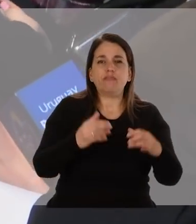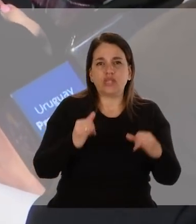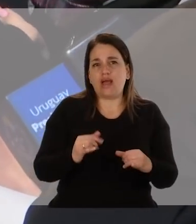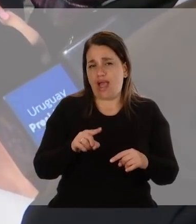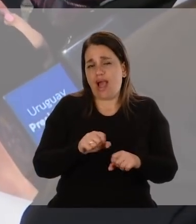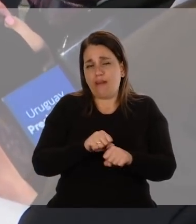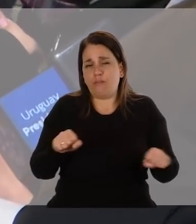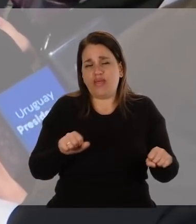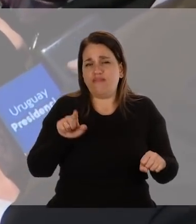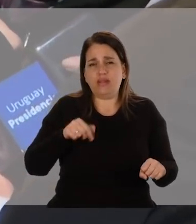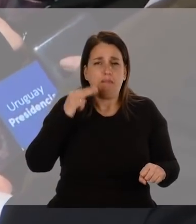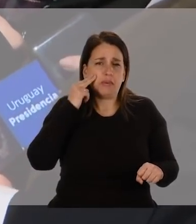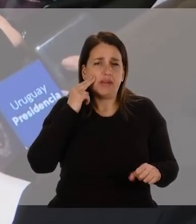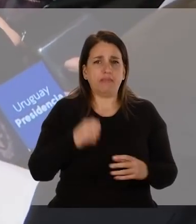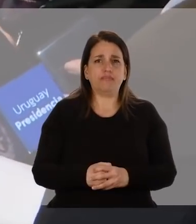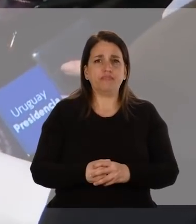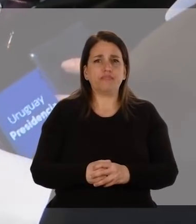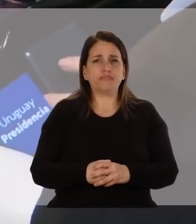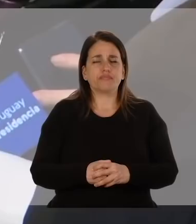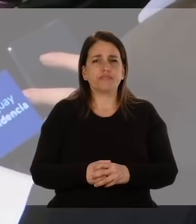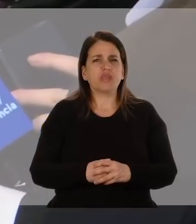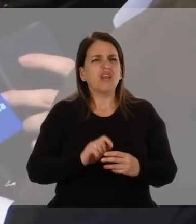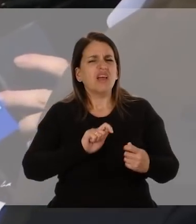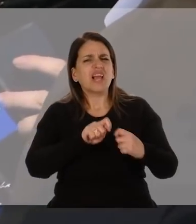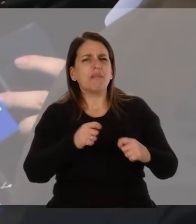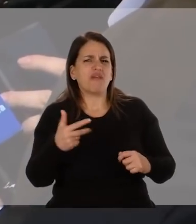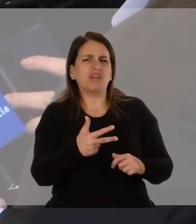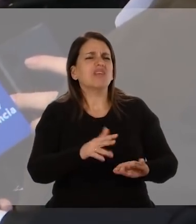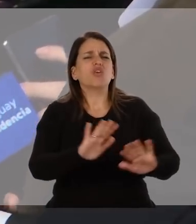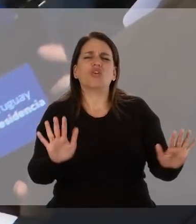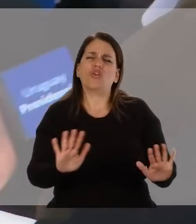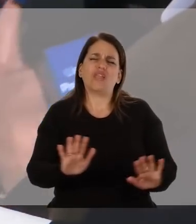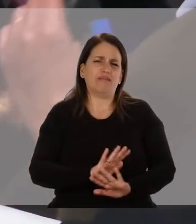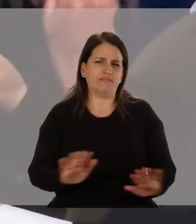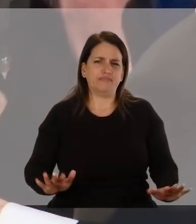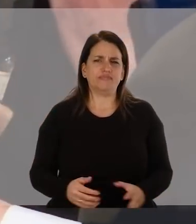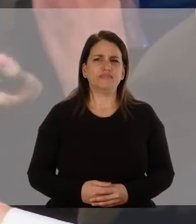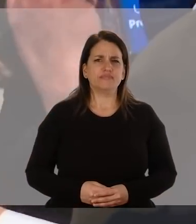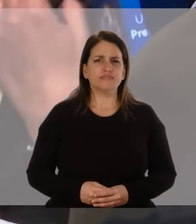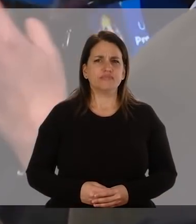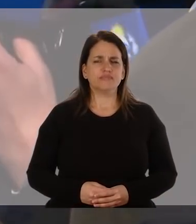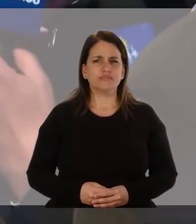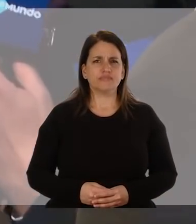en un equipo, obviamente genera distorsiones en el funcionamiento. ¿Se cambia la fecha, presidente? No, ya está.